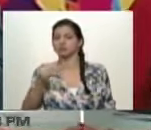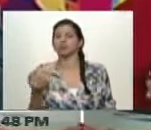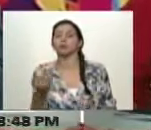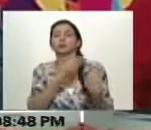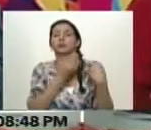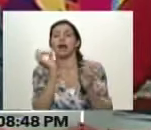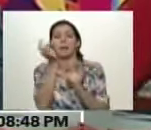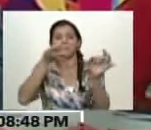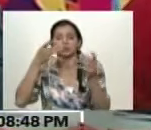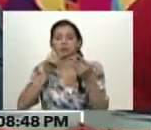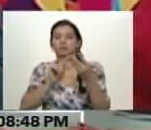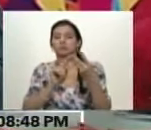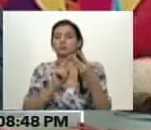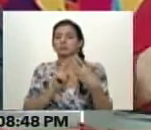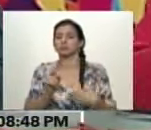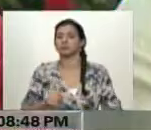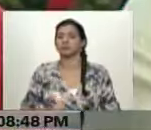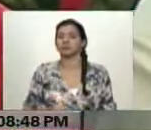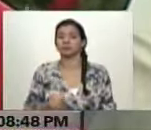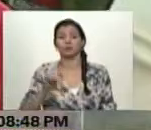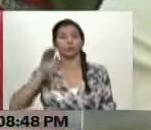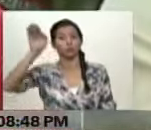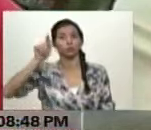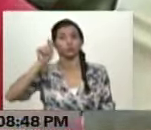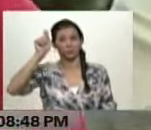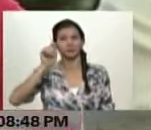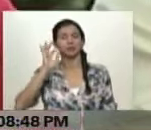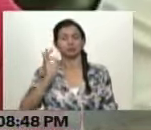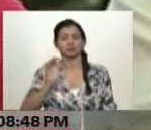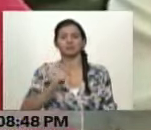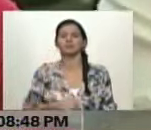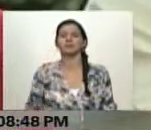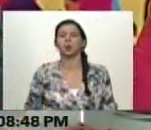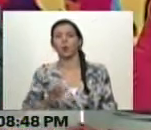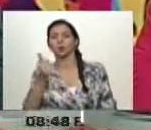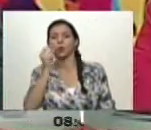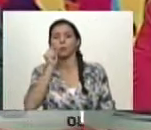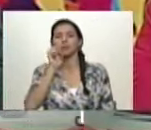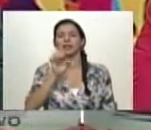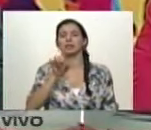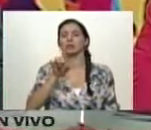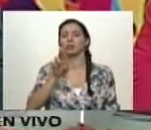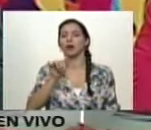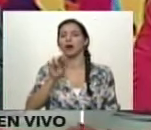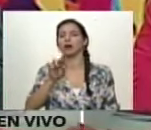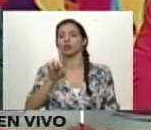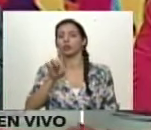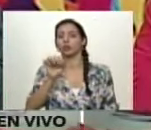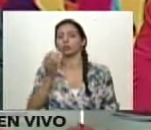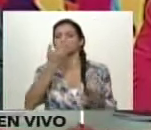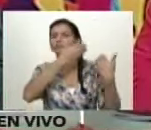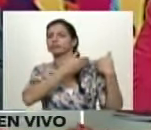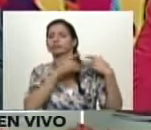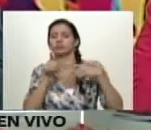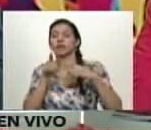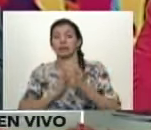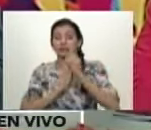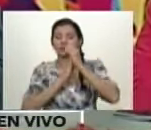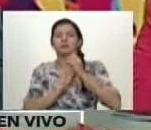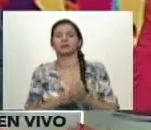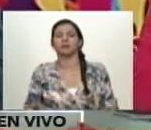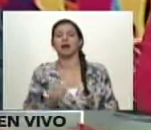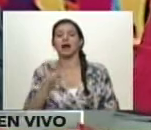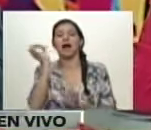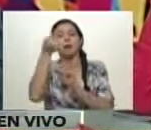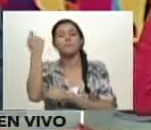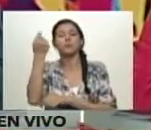Amazonas, diputado futuro de ya. Al compañero Eduardo Piñate, responsable del estado